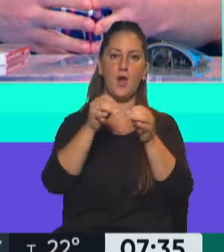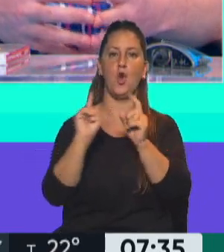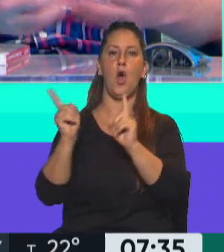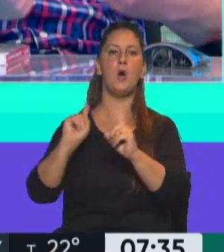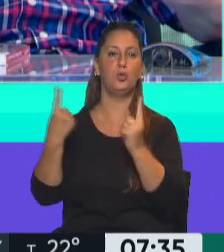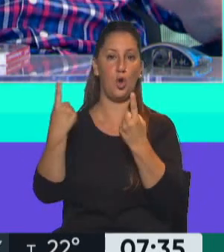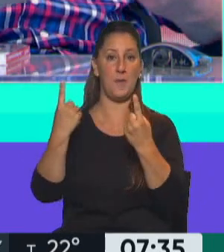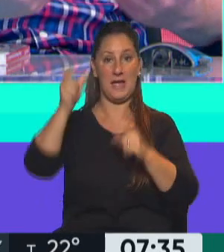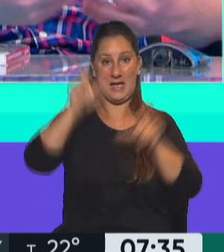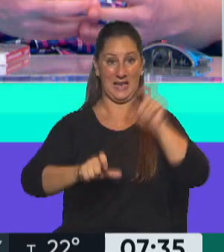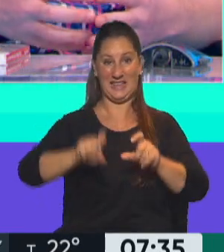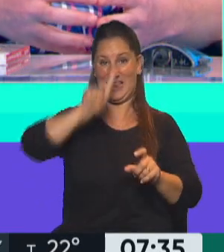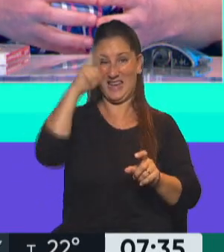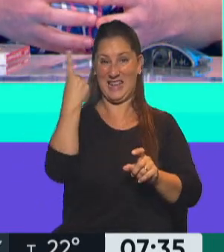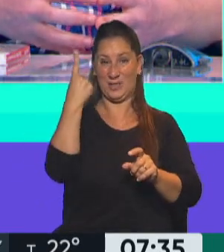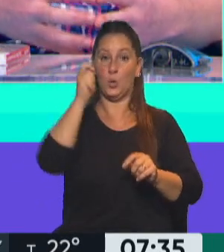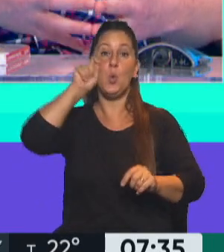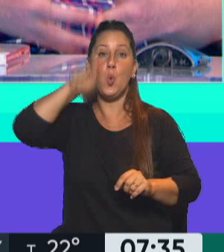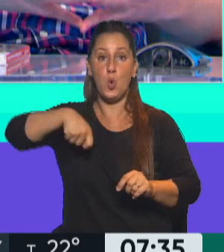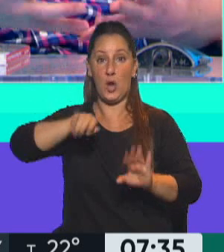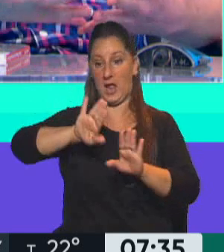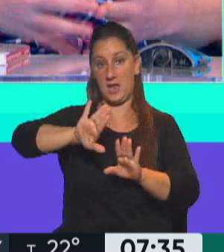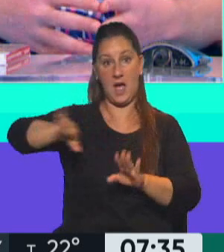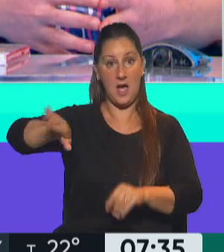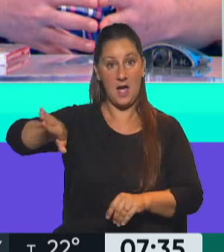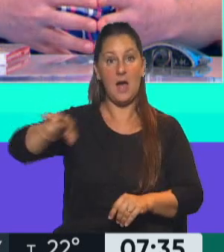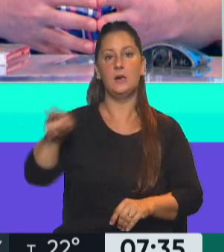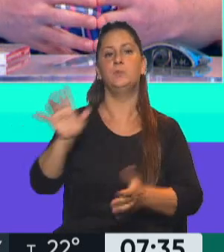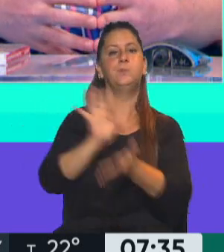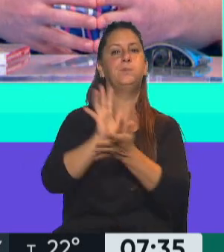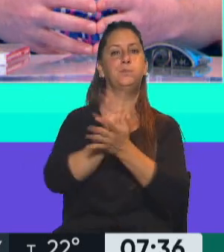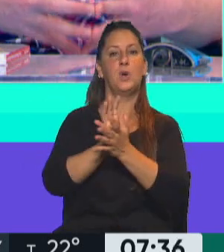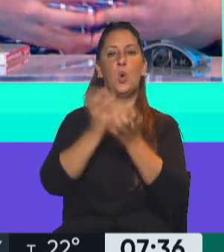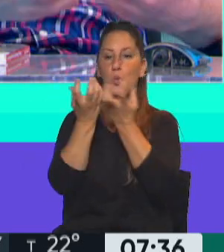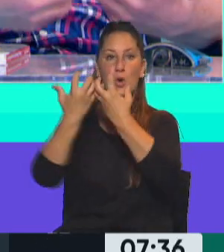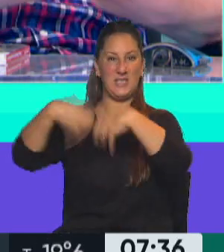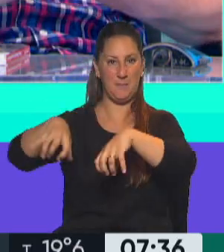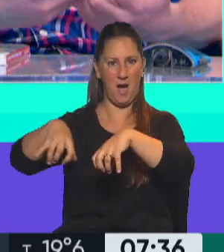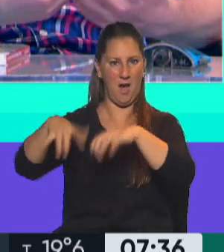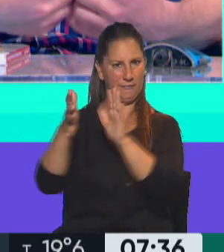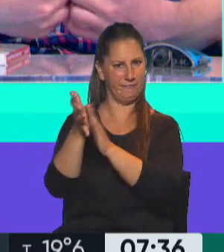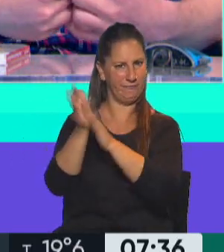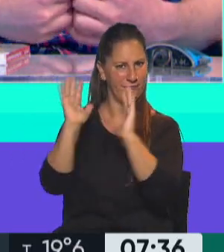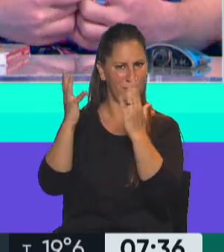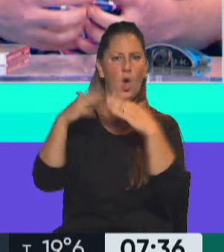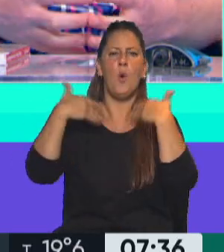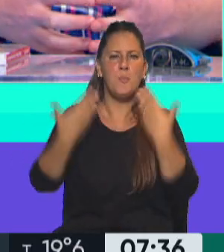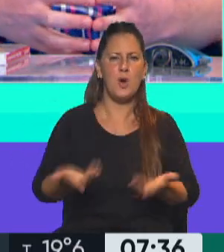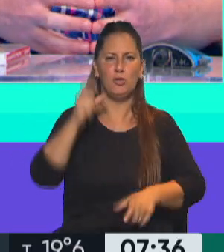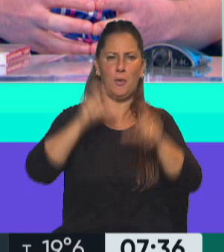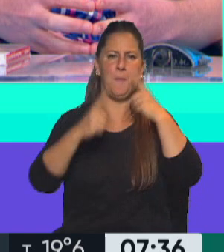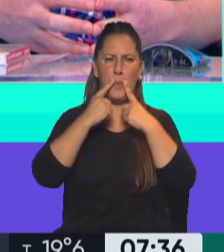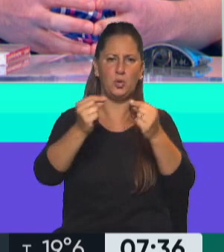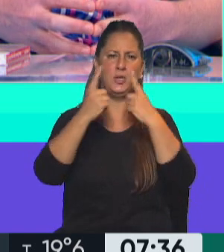los nacionalistas del occidente ucraniano era una forma de premiar a los grupos separatistas. Por eso hubo tantas protestas y por eso los